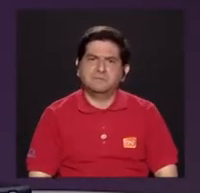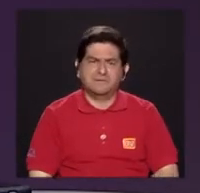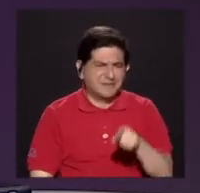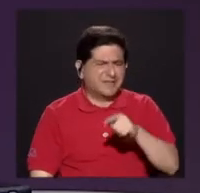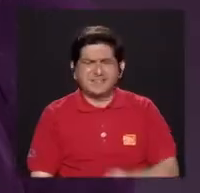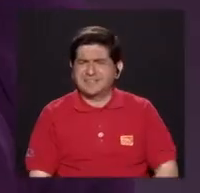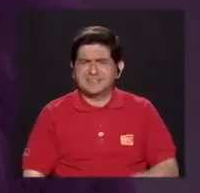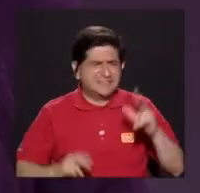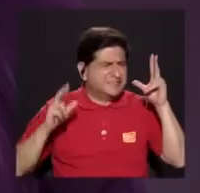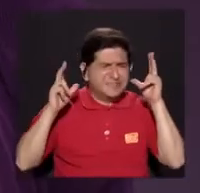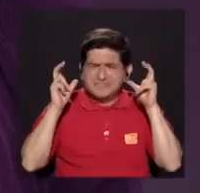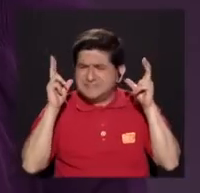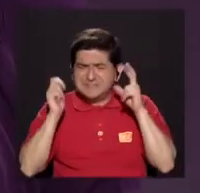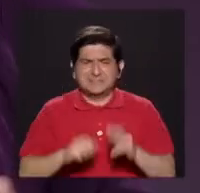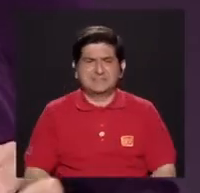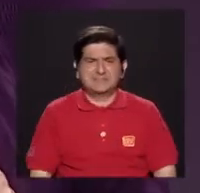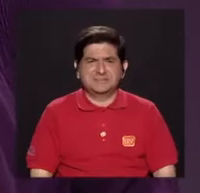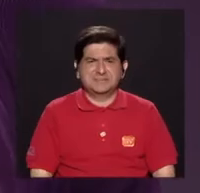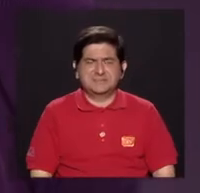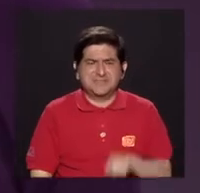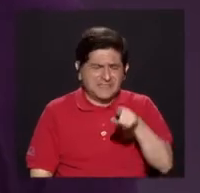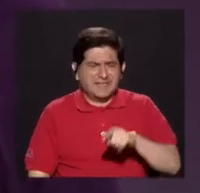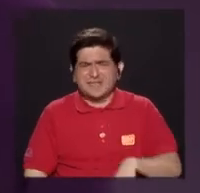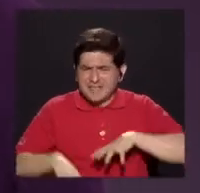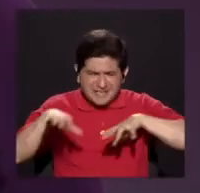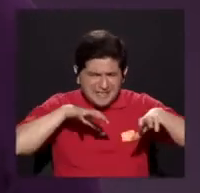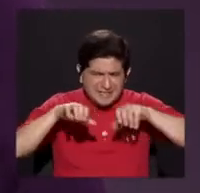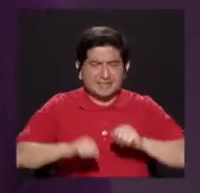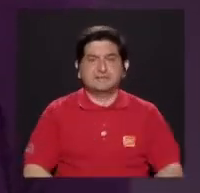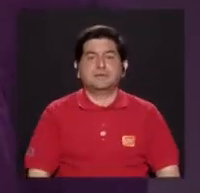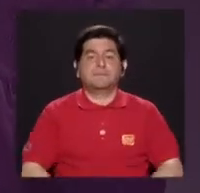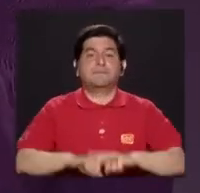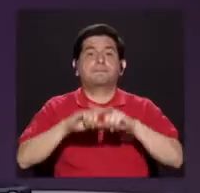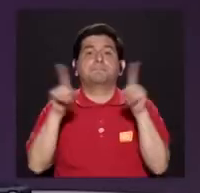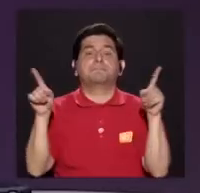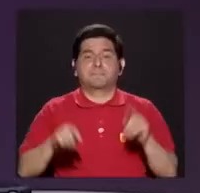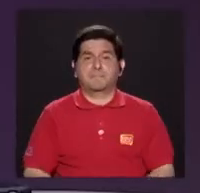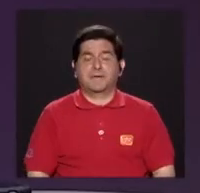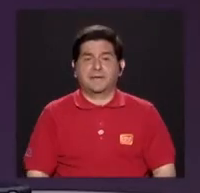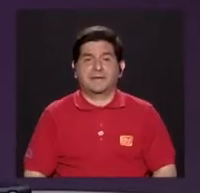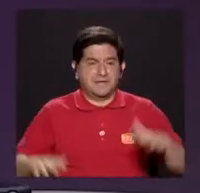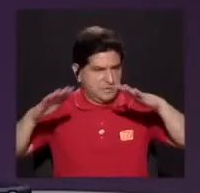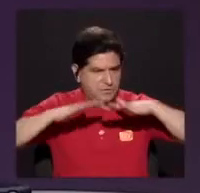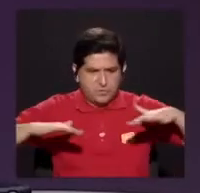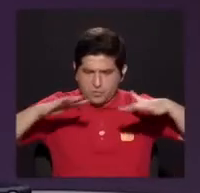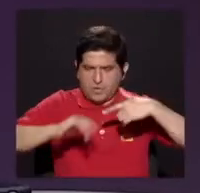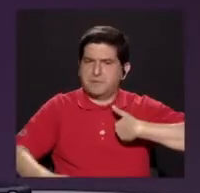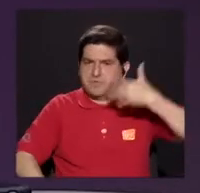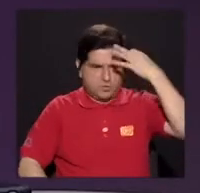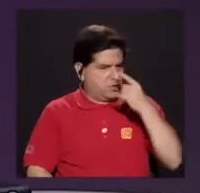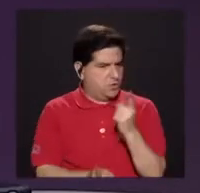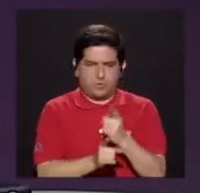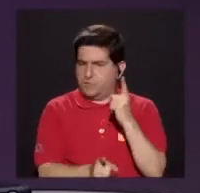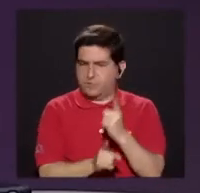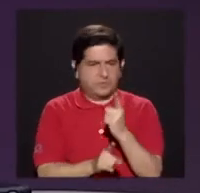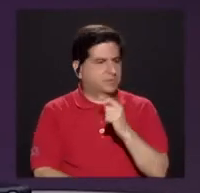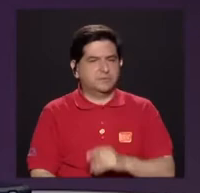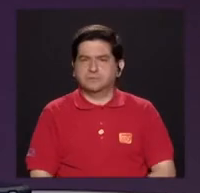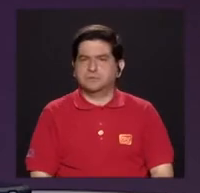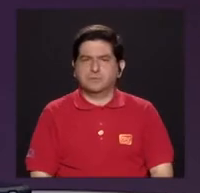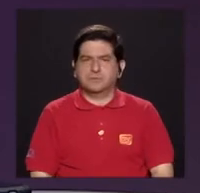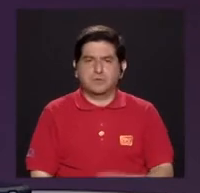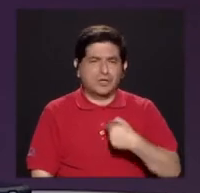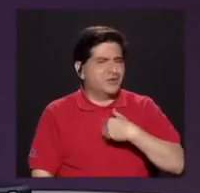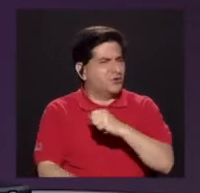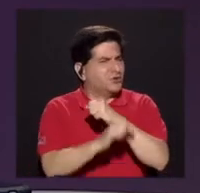ruido, el trozo. Es que el ruido, la dinámica, sí. Pero no es el ambiente que para mí es apropiado. Y además no